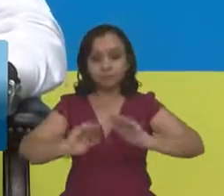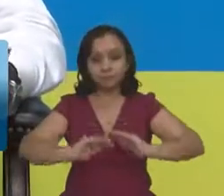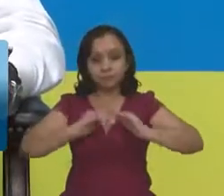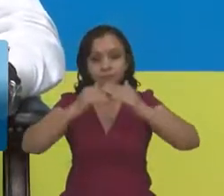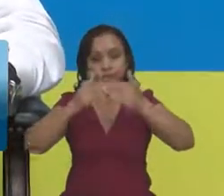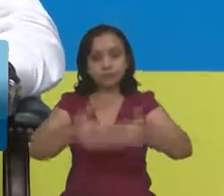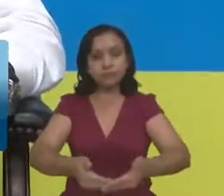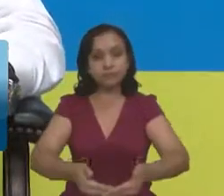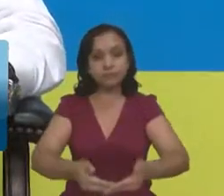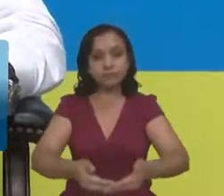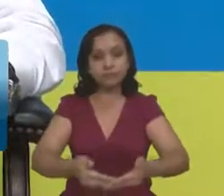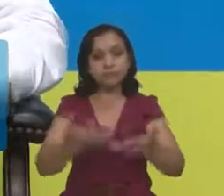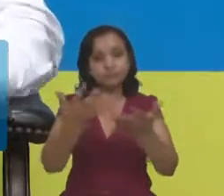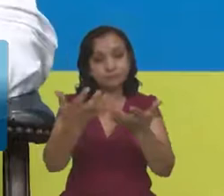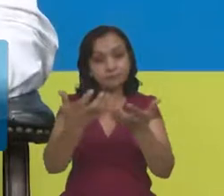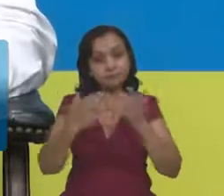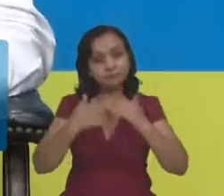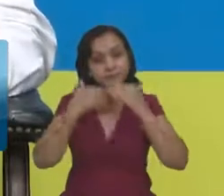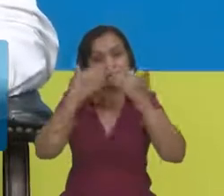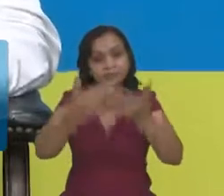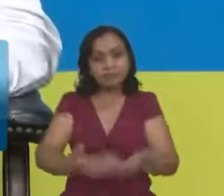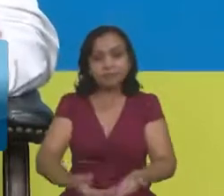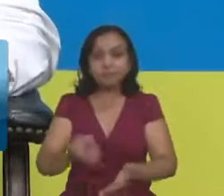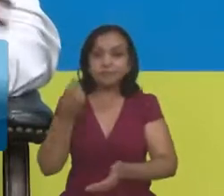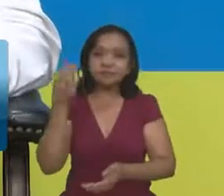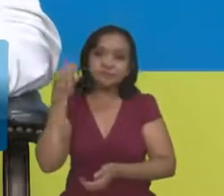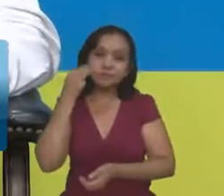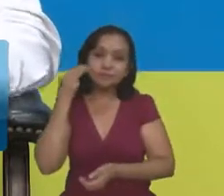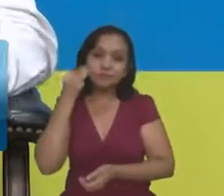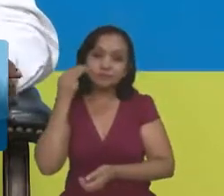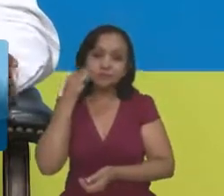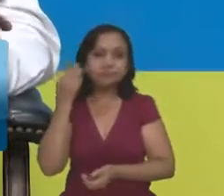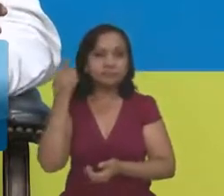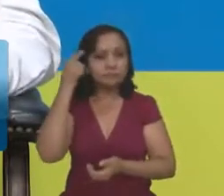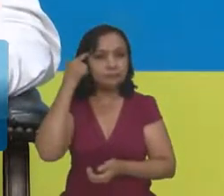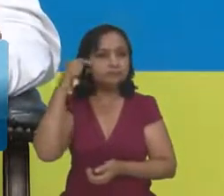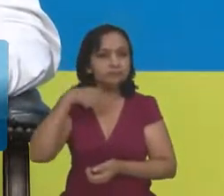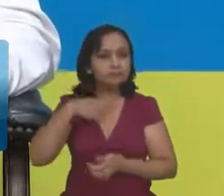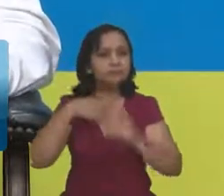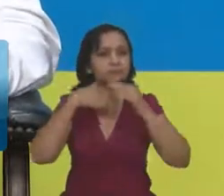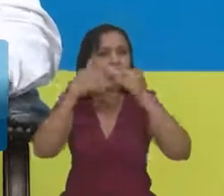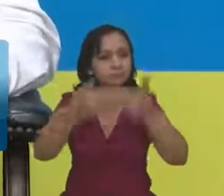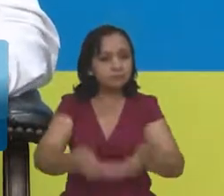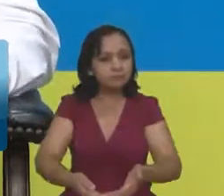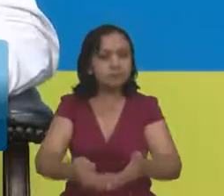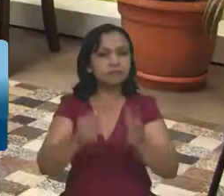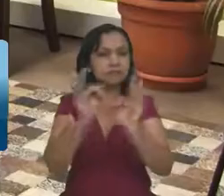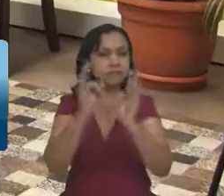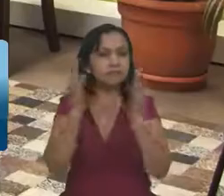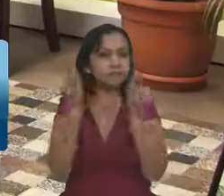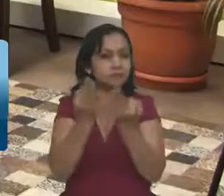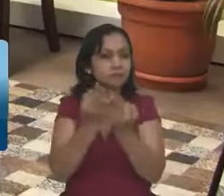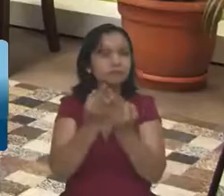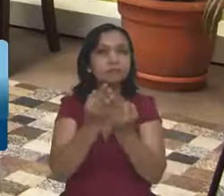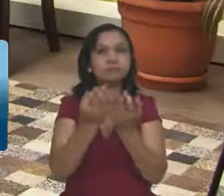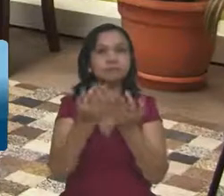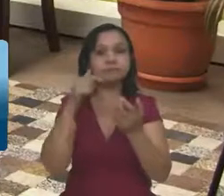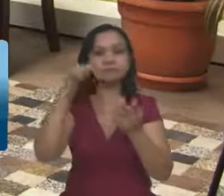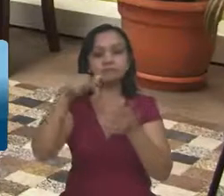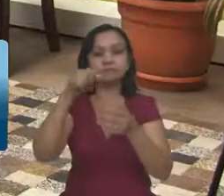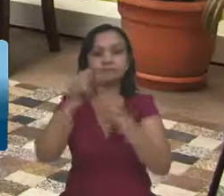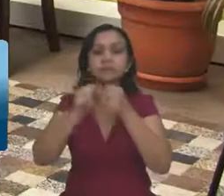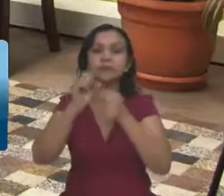está planificando su embarazo, porque hay madres que planifican, pues, pareja, exactamente, y familias que dicen vamos a tener el próximo